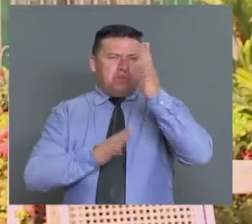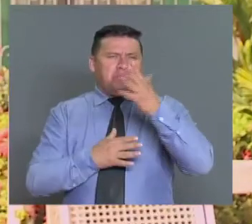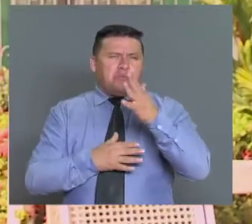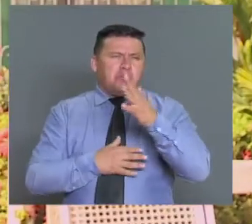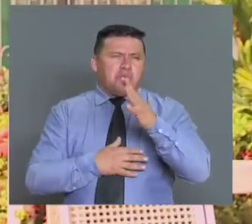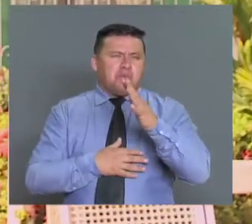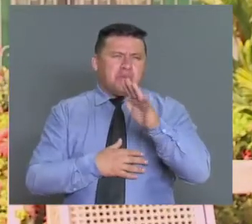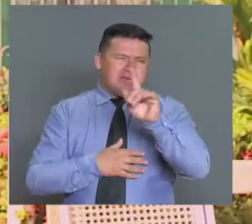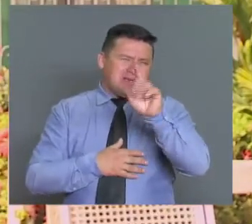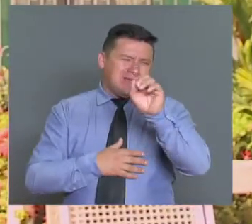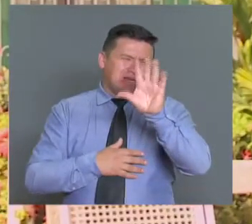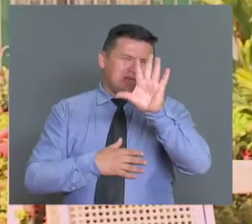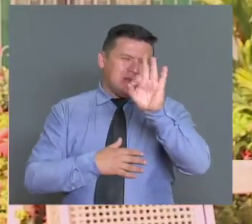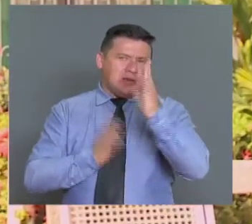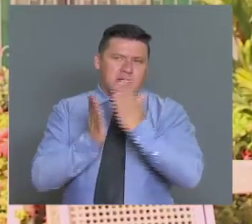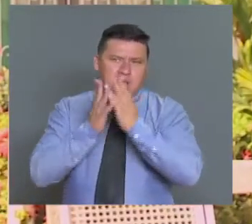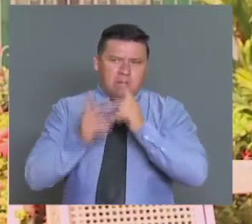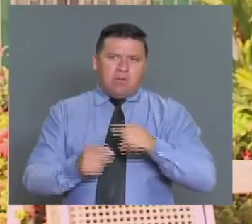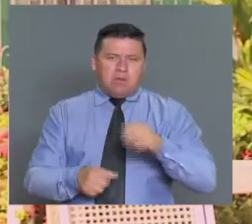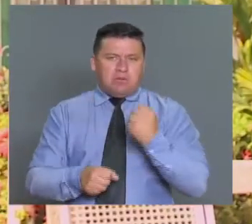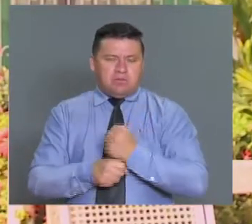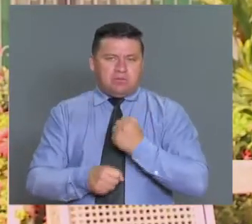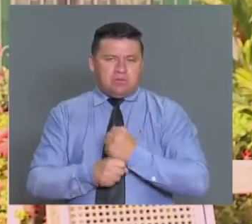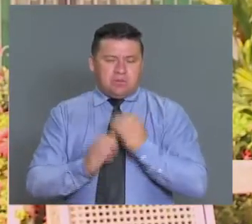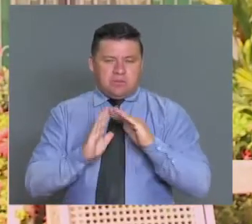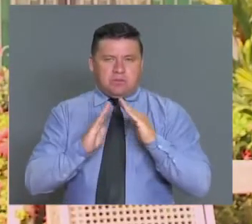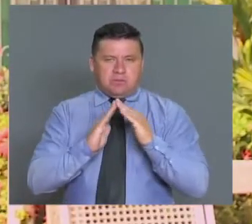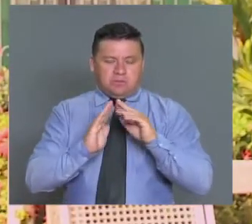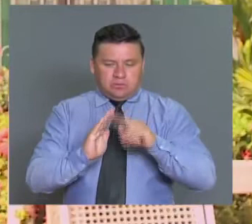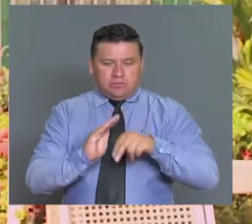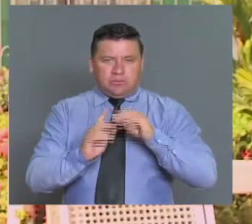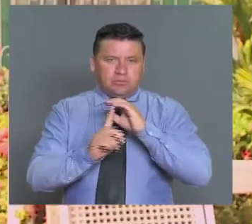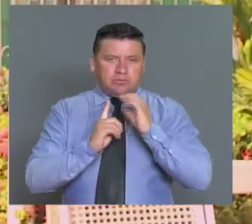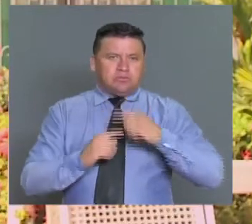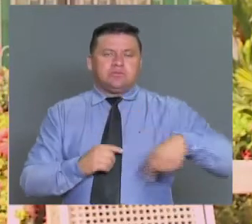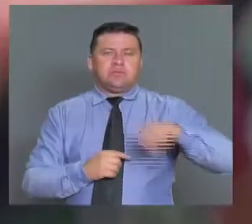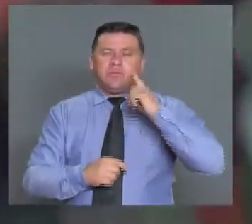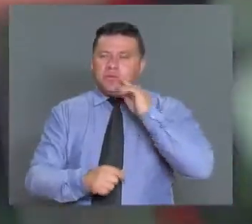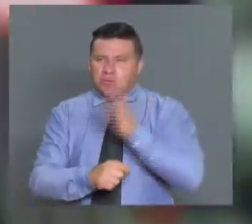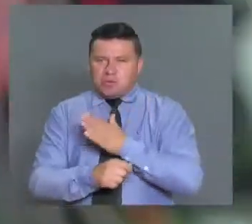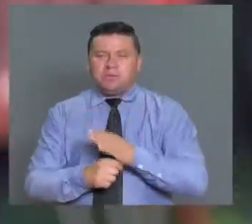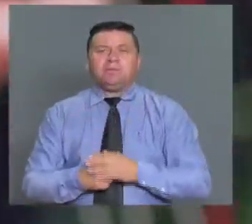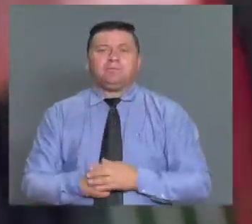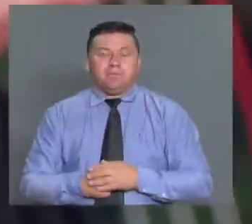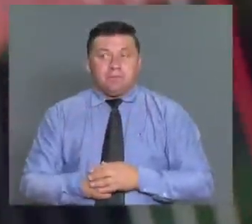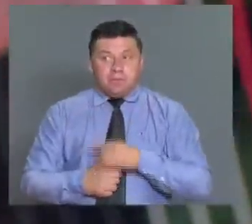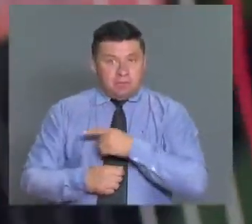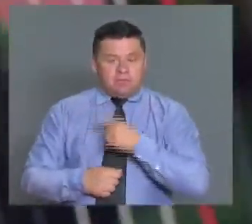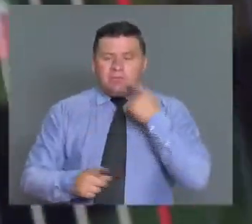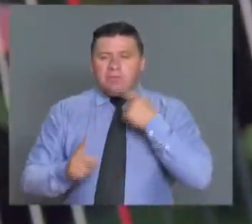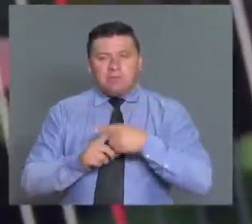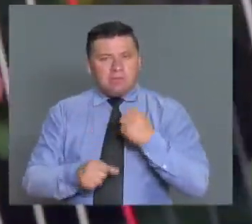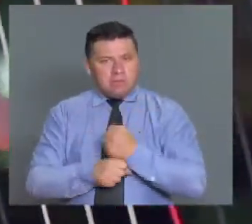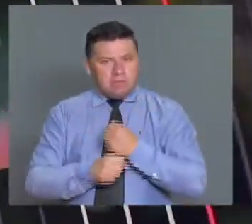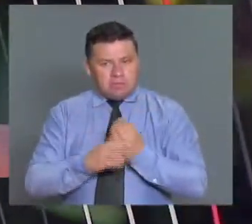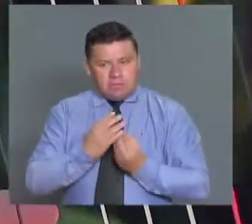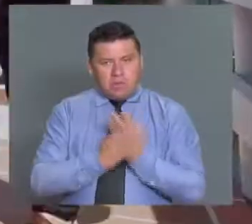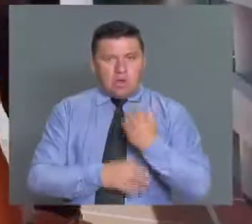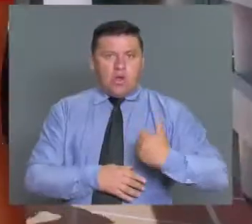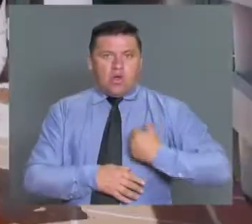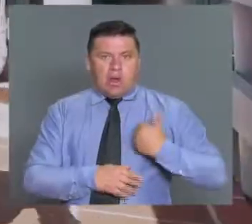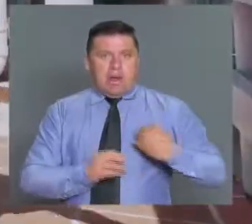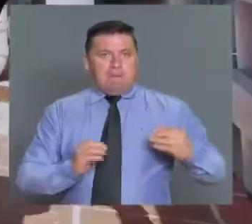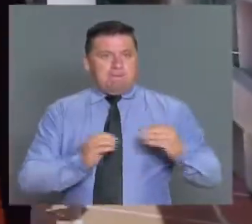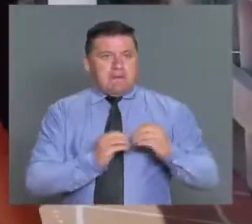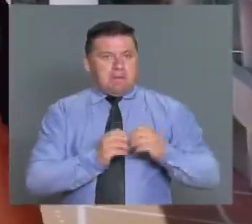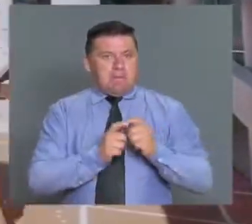menos 60, 50 alumnos que tenemos trabajando en la Casa de la Cultura, ¿sí? En la parte del área de música tradicional. Kedin trabaja para que el semillero de jóvenes sea cada